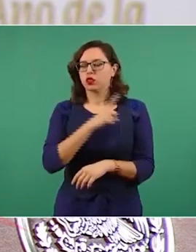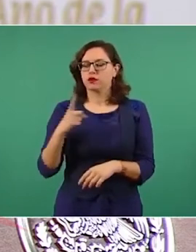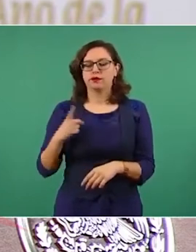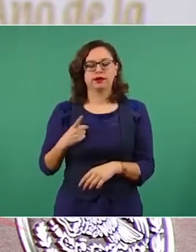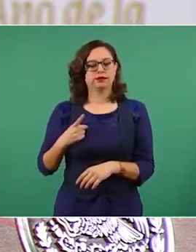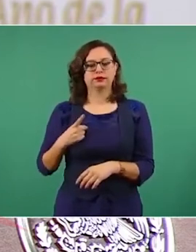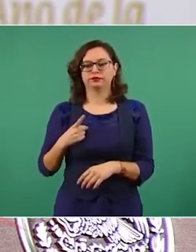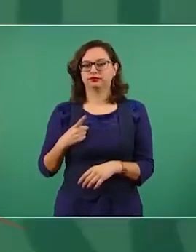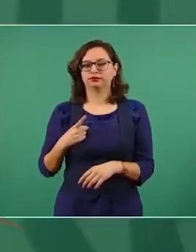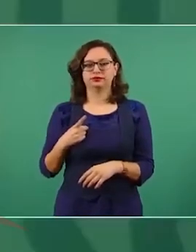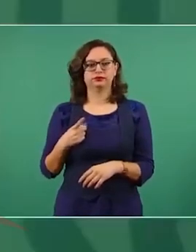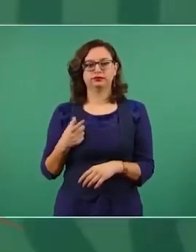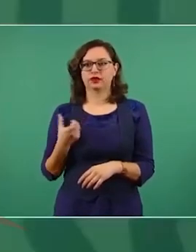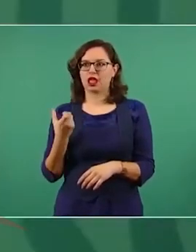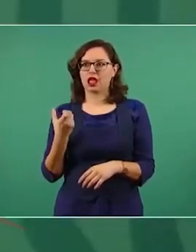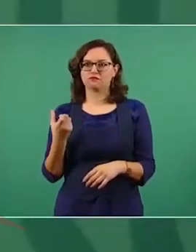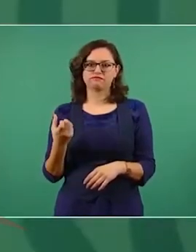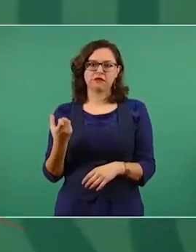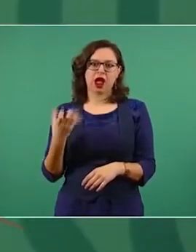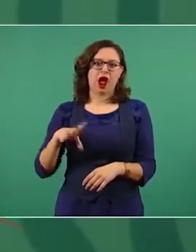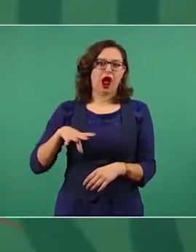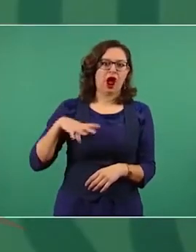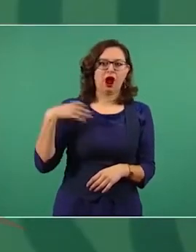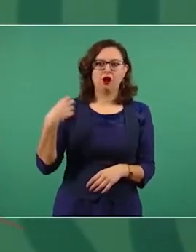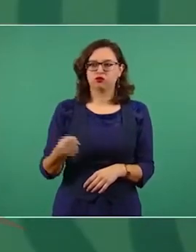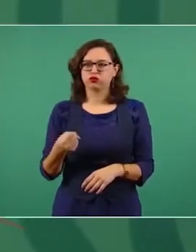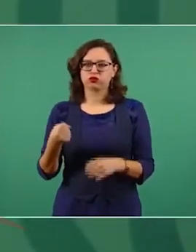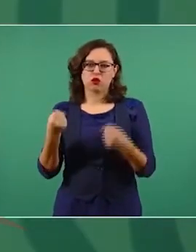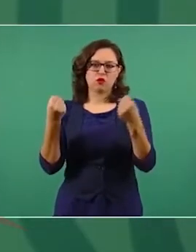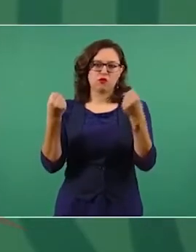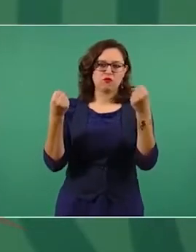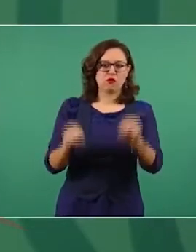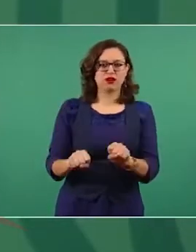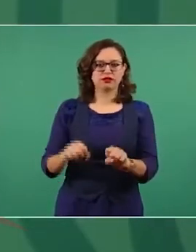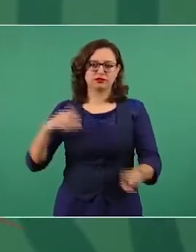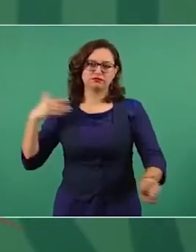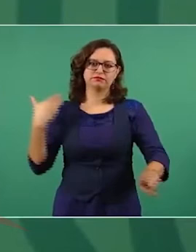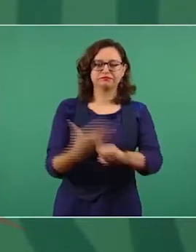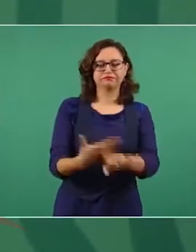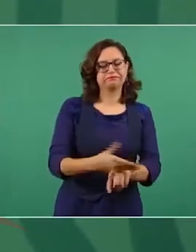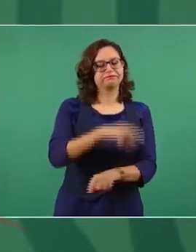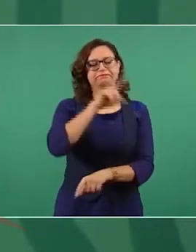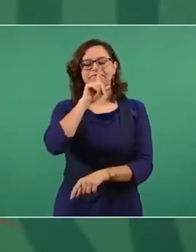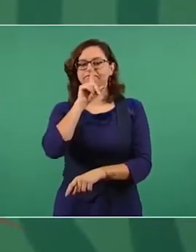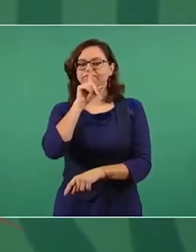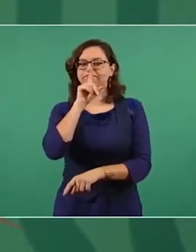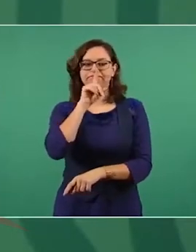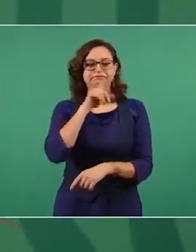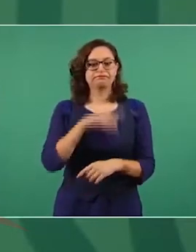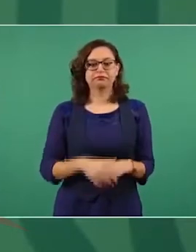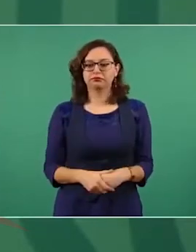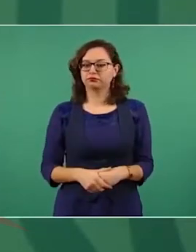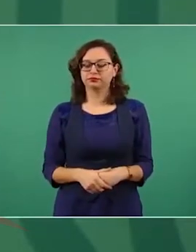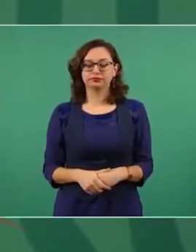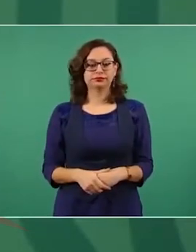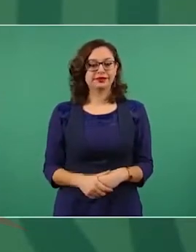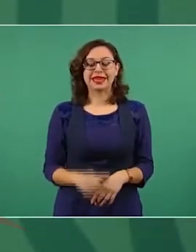optar por la fuerza, nada por la fuerza,